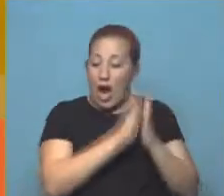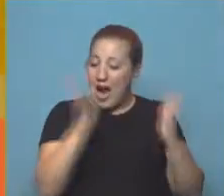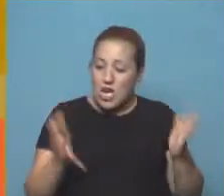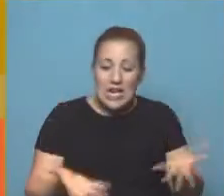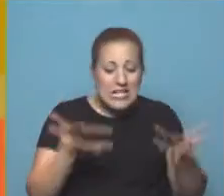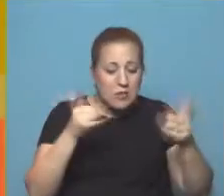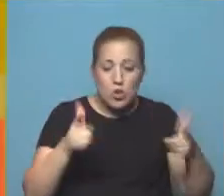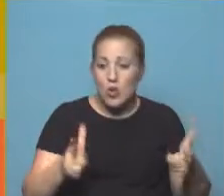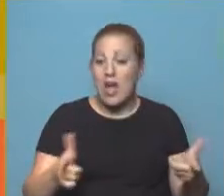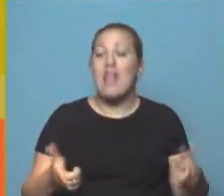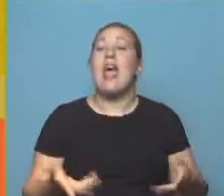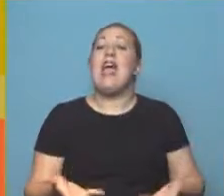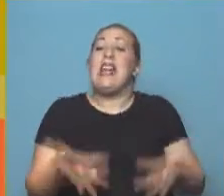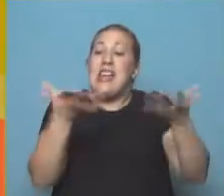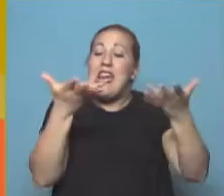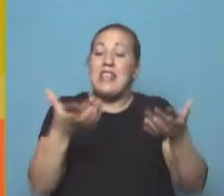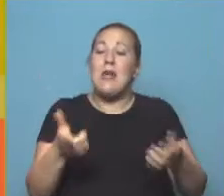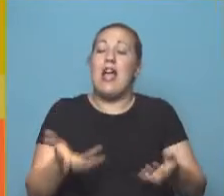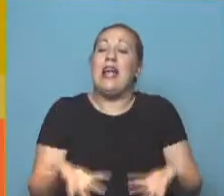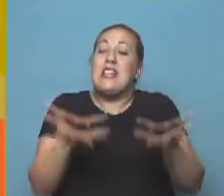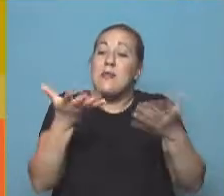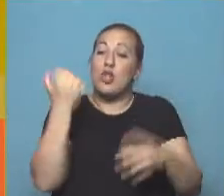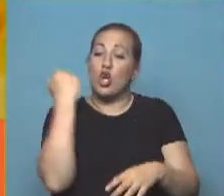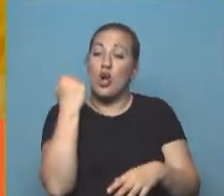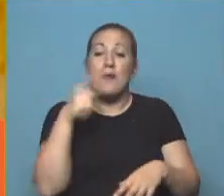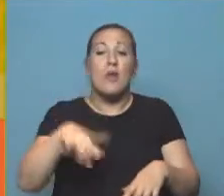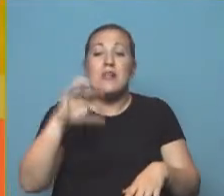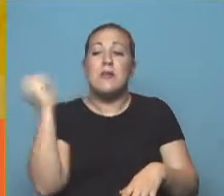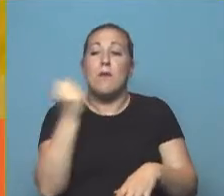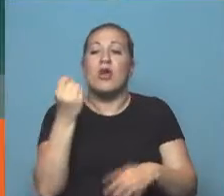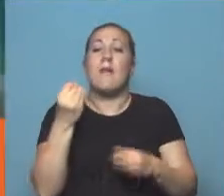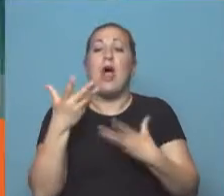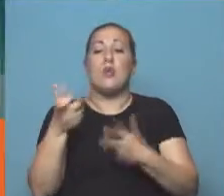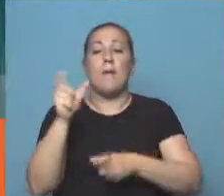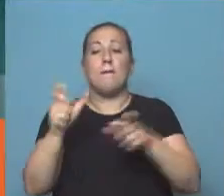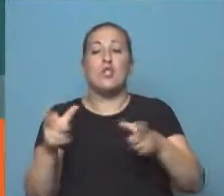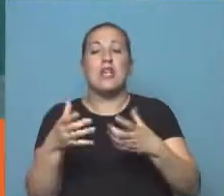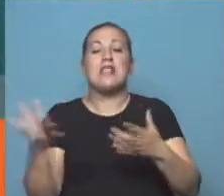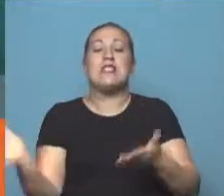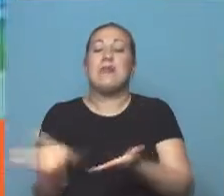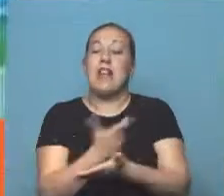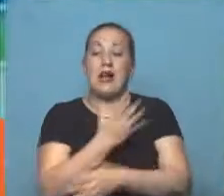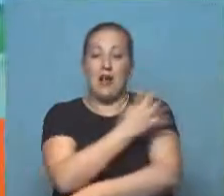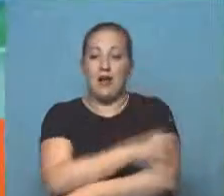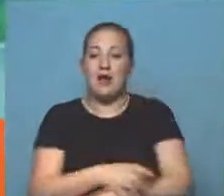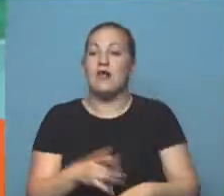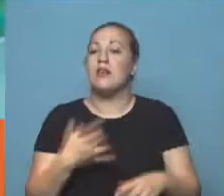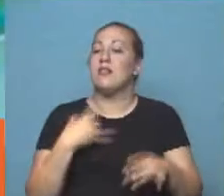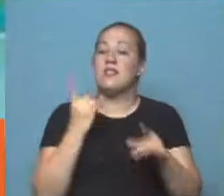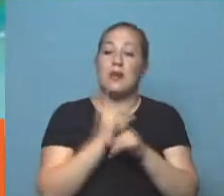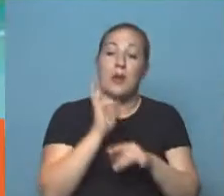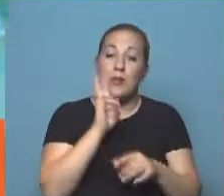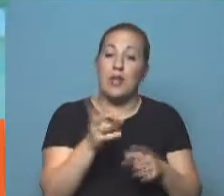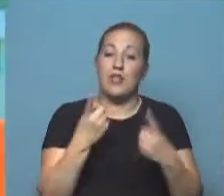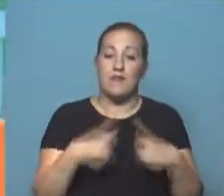económico es la herramienta más importante para sacar a la gente de la pobreza. Y eso tenemos que estar discutiendo. No, como siempre veo todo diferente. Pero la